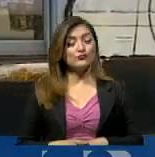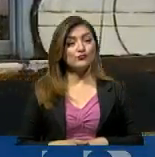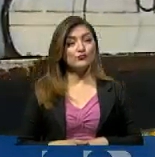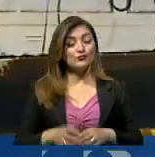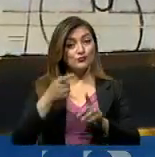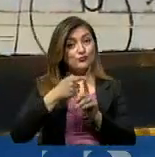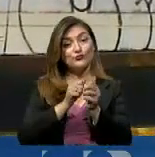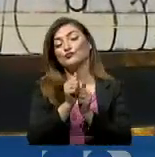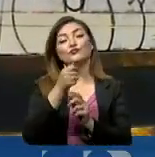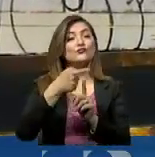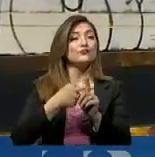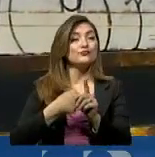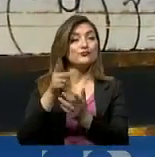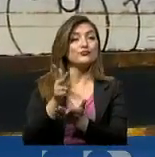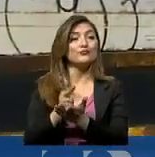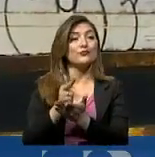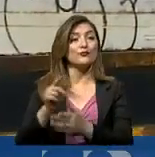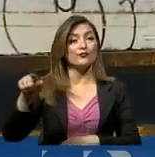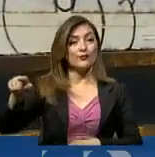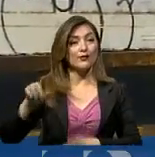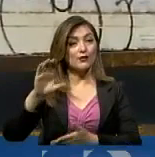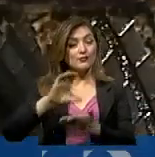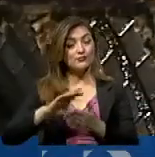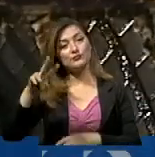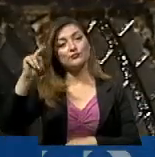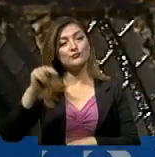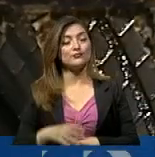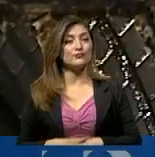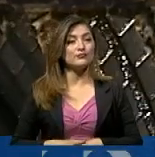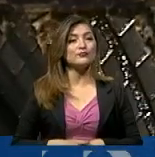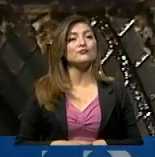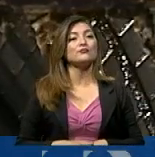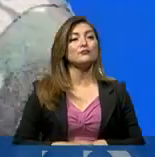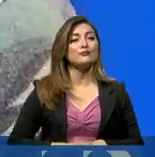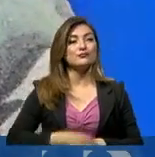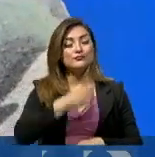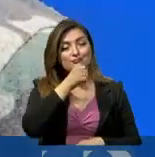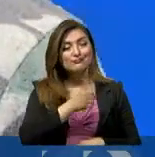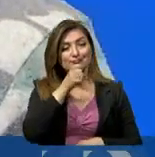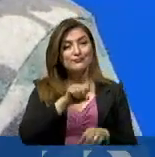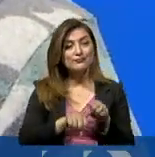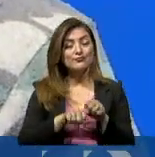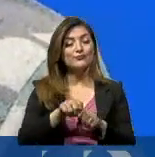Transcurren los meses y las paradas del corredor central norte de Quito siguen deteriorándose.